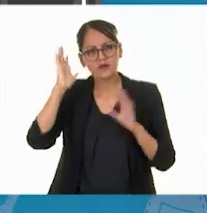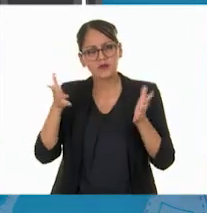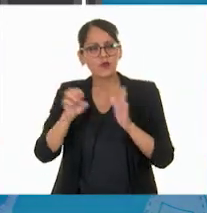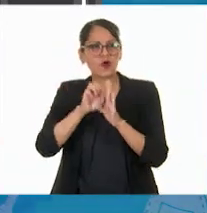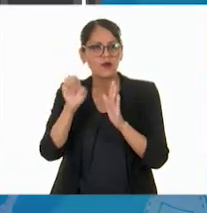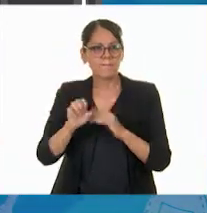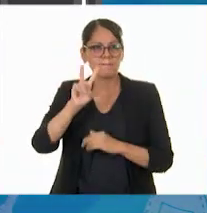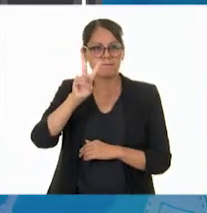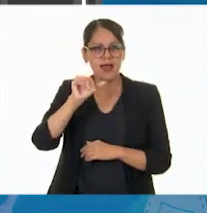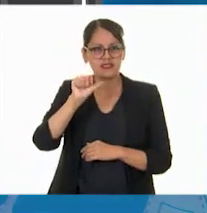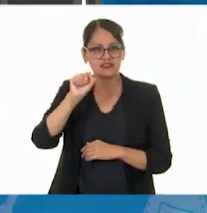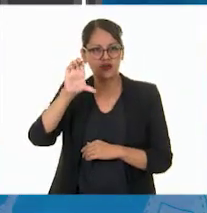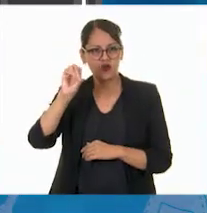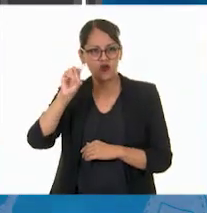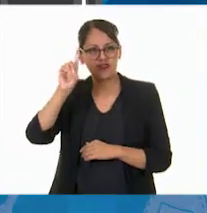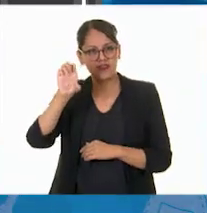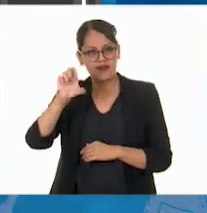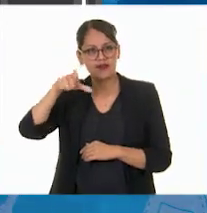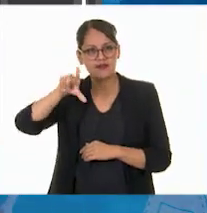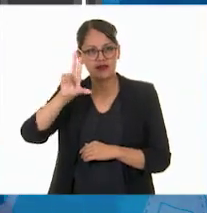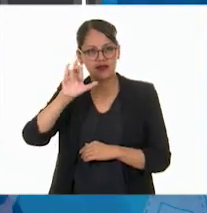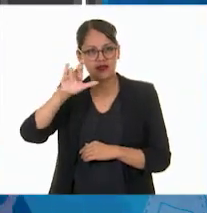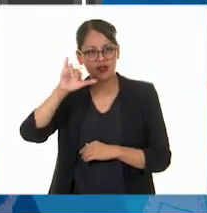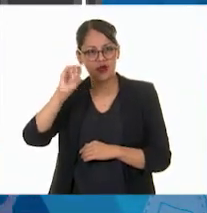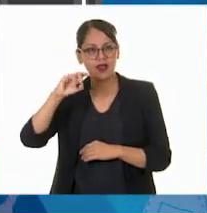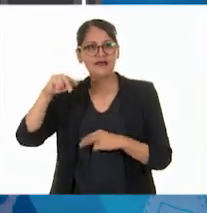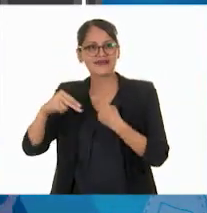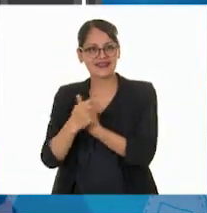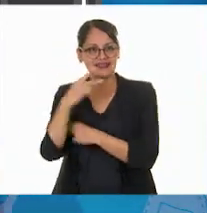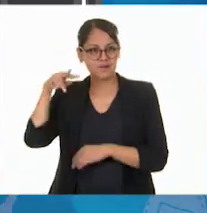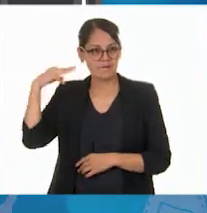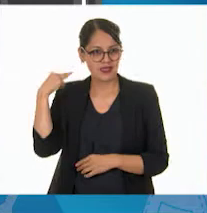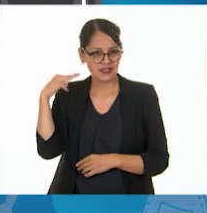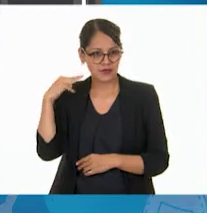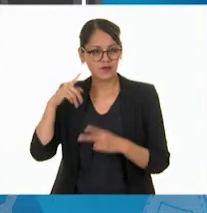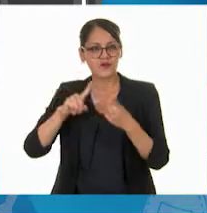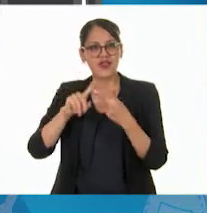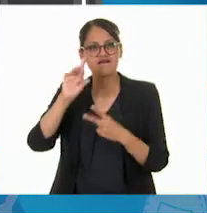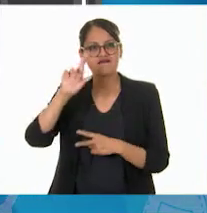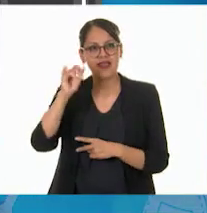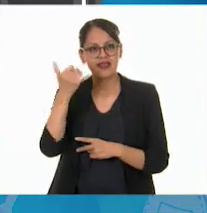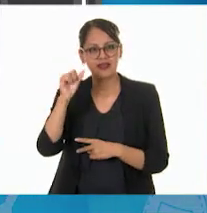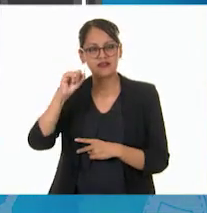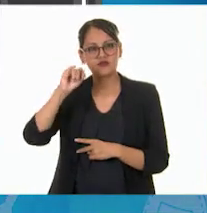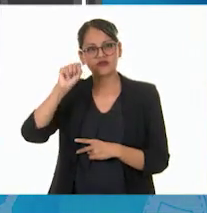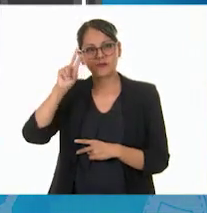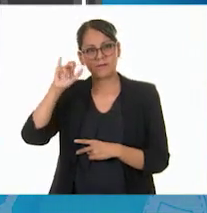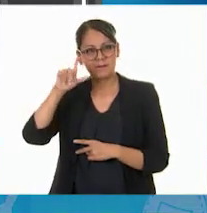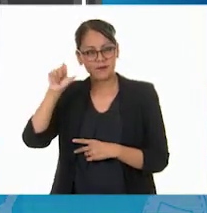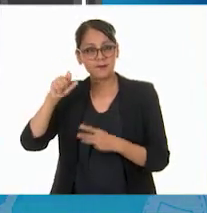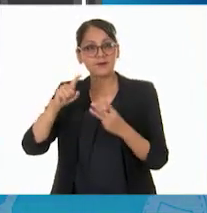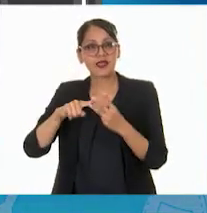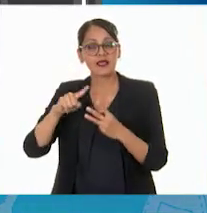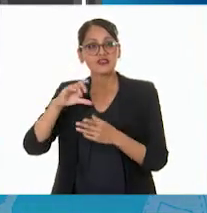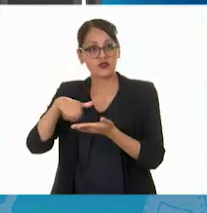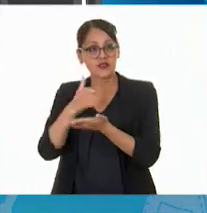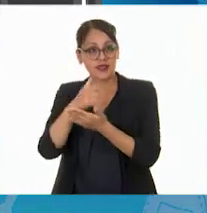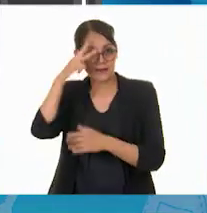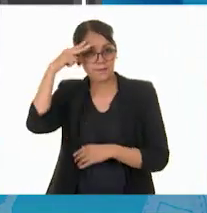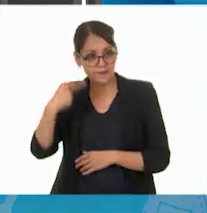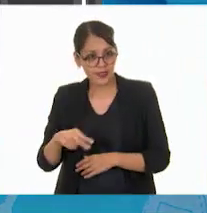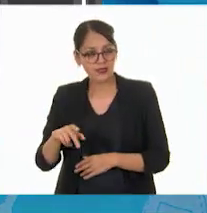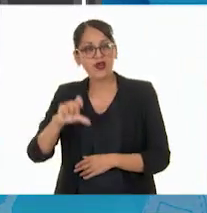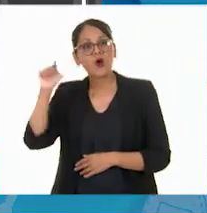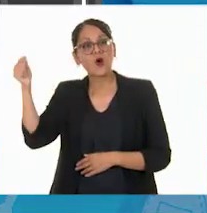Don Vasco de Quiroga, muy famoso en Michoacán, Fray Juan de Zumárraga en la Ciudad de México, Fray Juan Garcés en Tlaxcala,